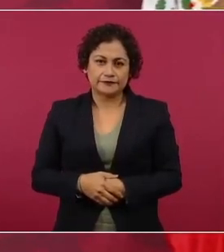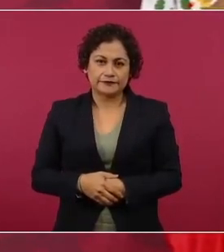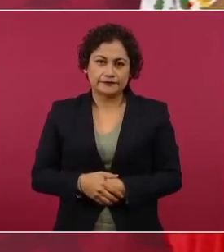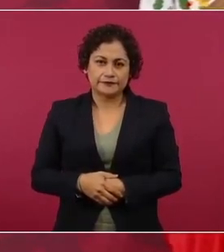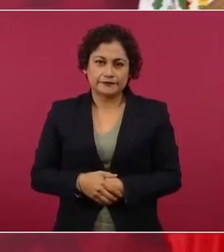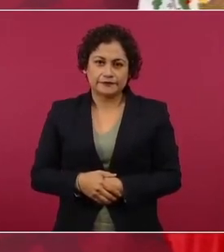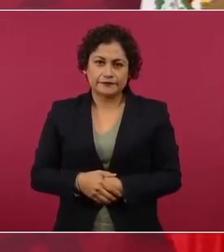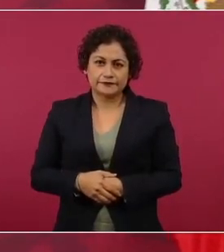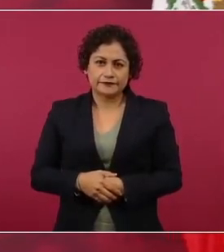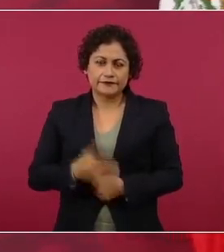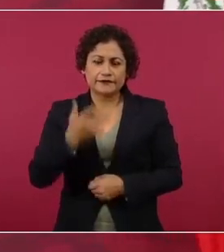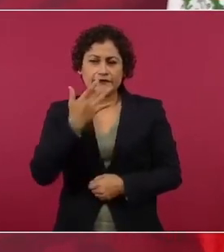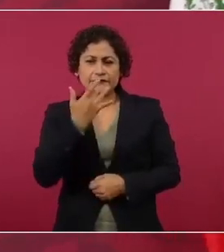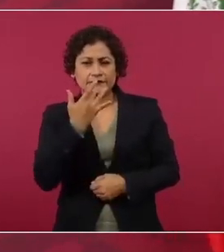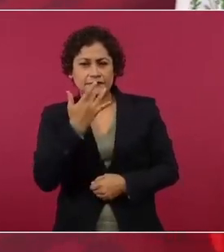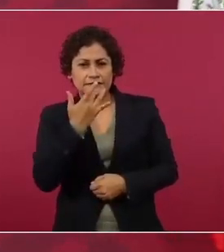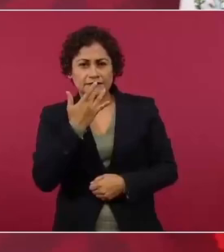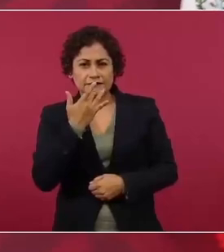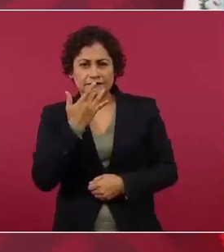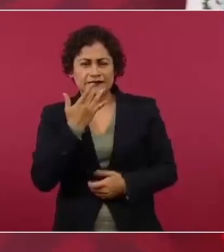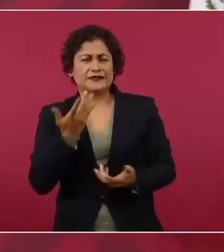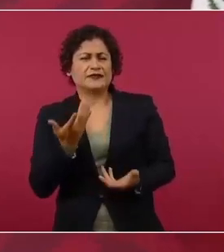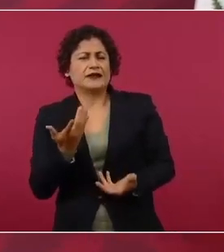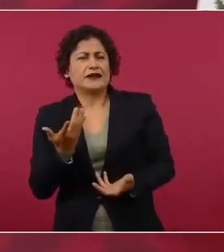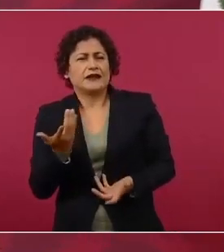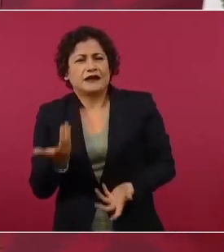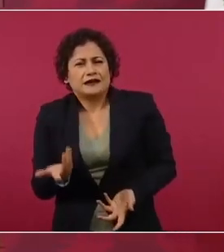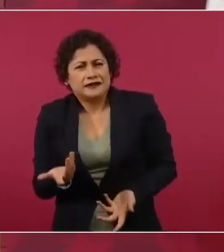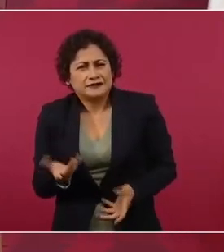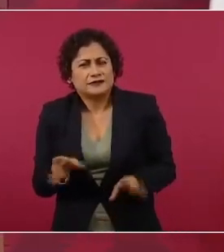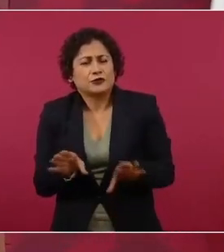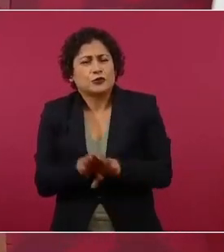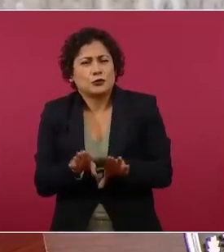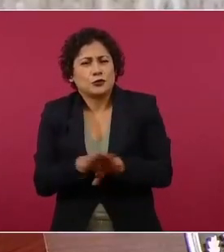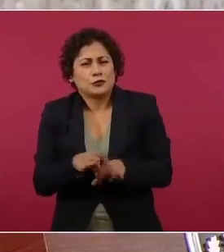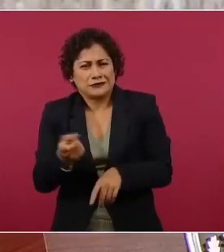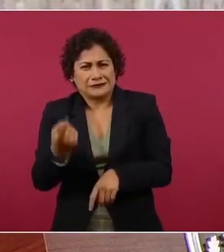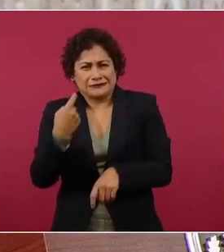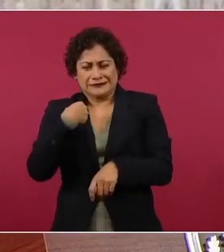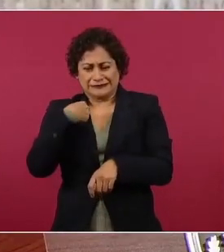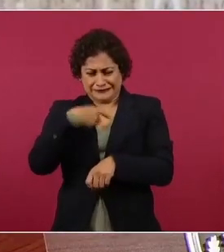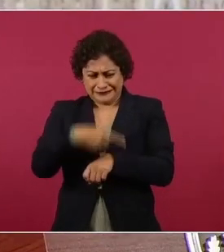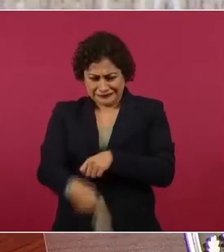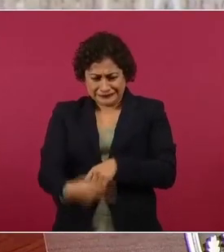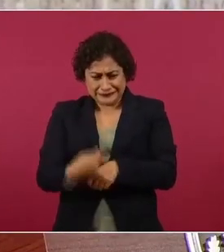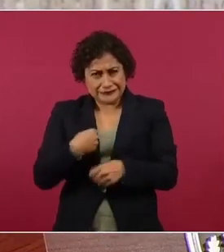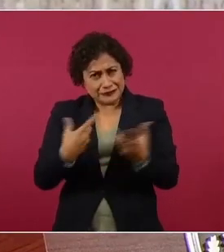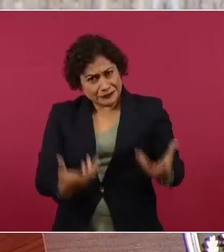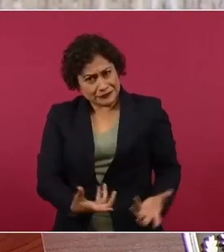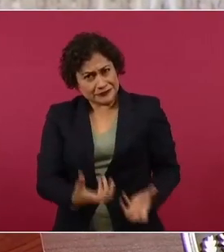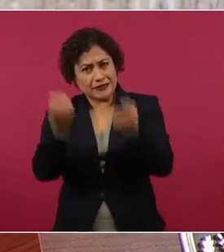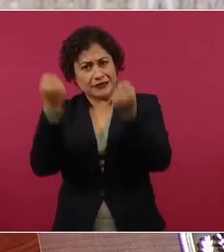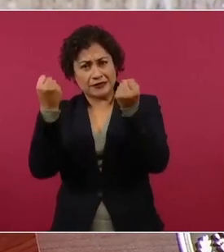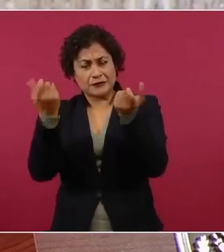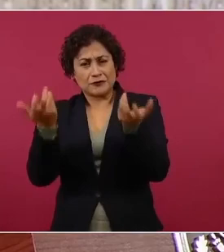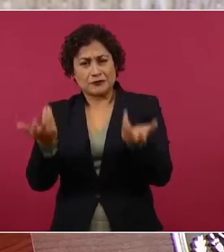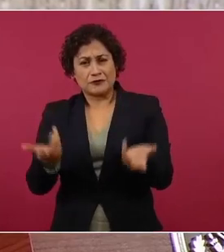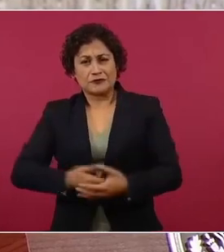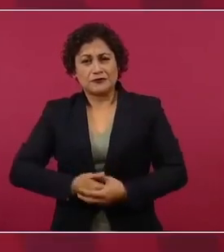Dice el sapito, ¿no? Oye, ¿cómo vas a hacer esto si te estoy salvando?